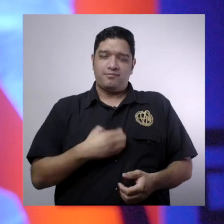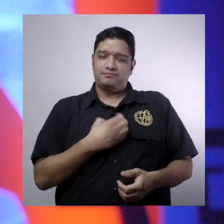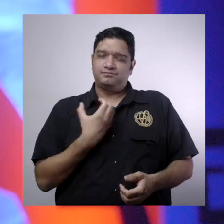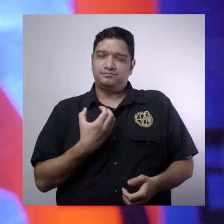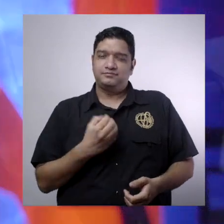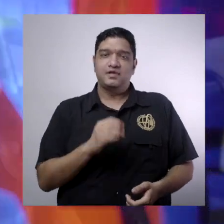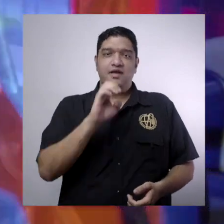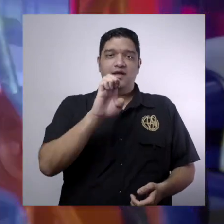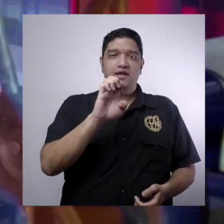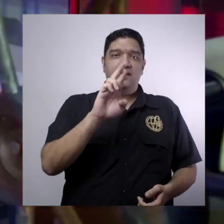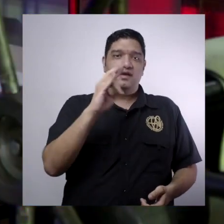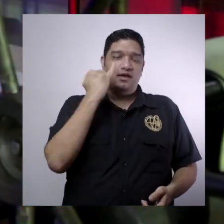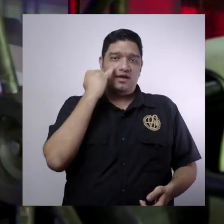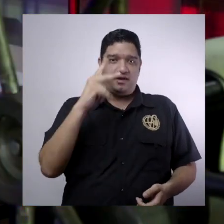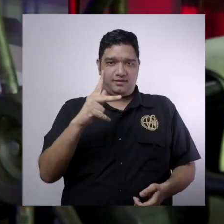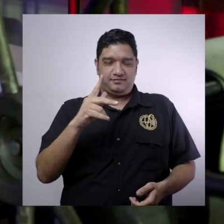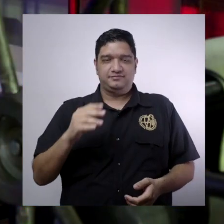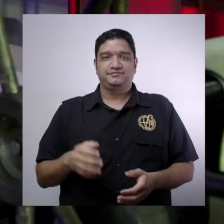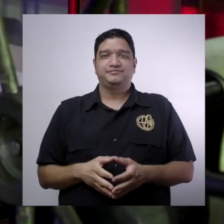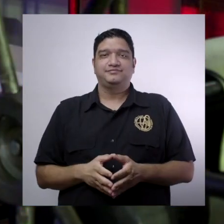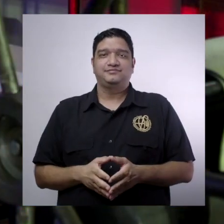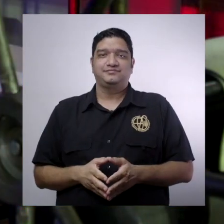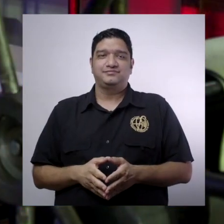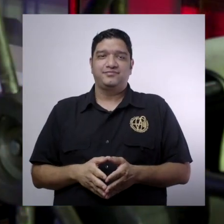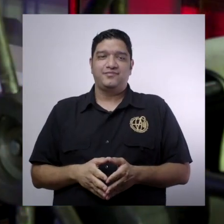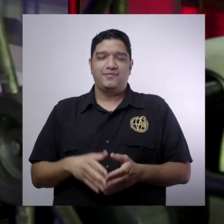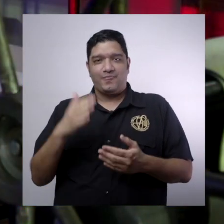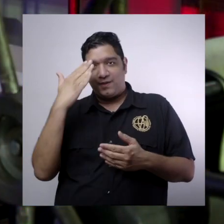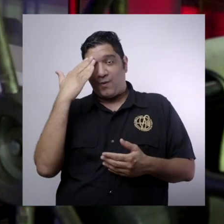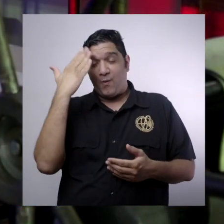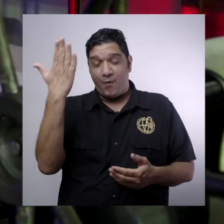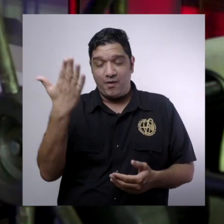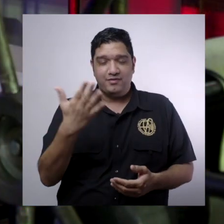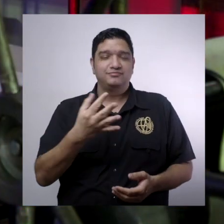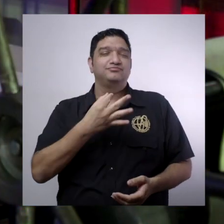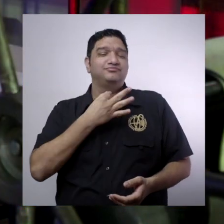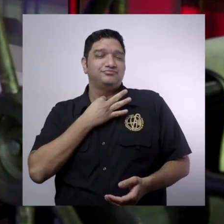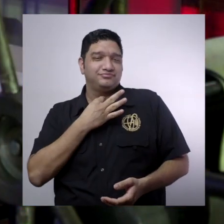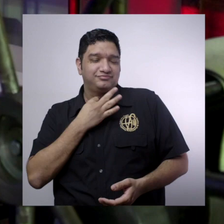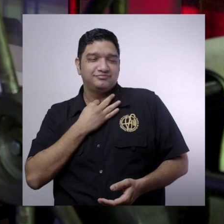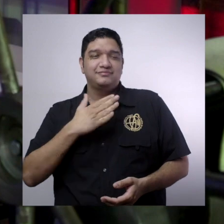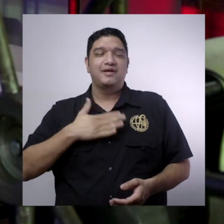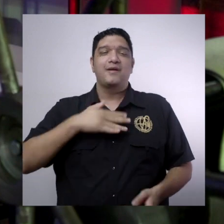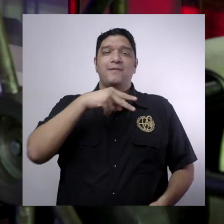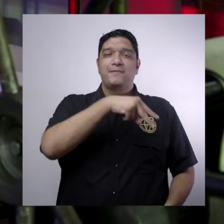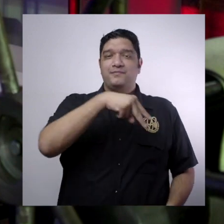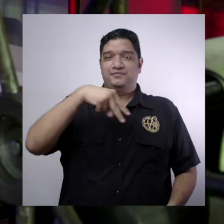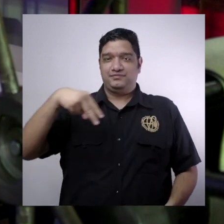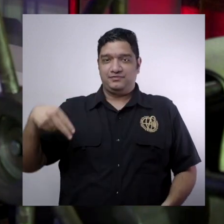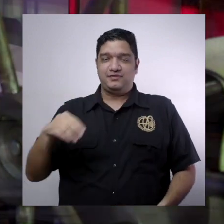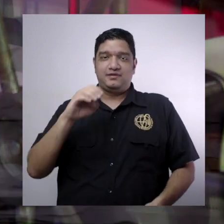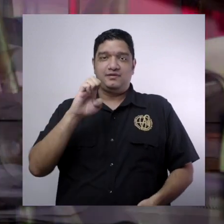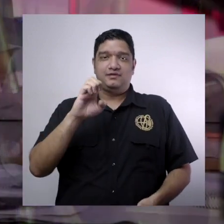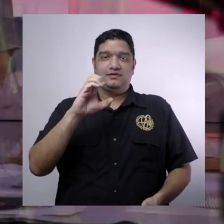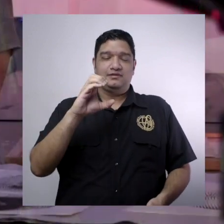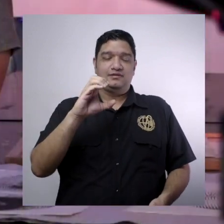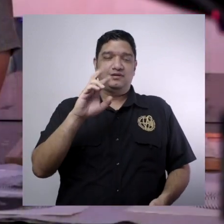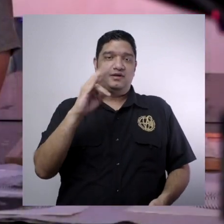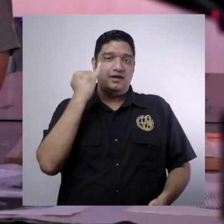Eric Menchú. ¿Qué tal? Buenas tardes. Mi nombre es Eric